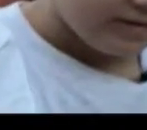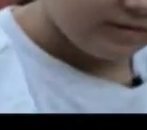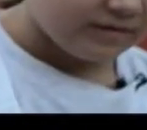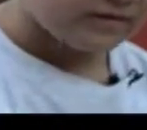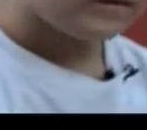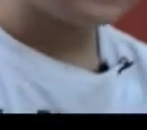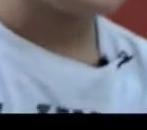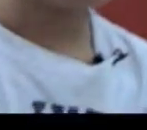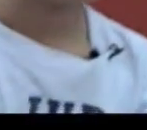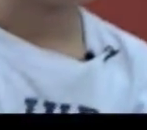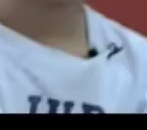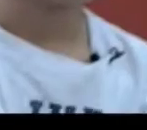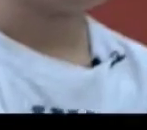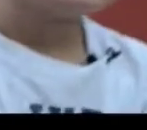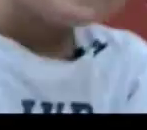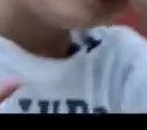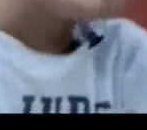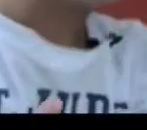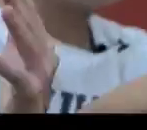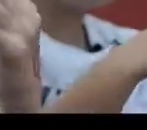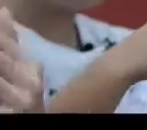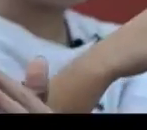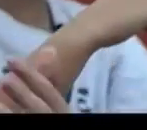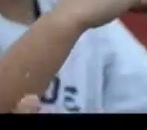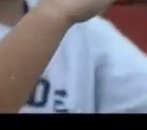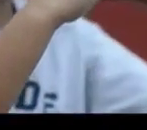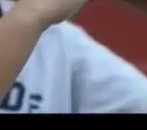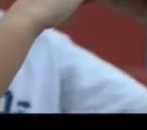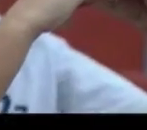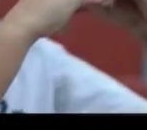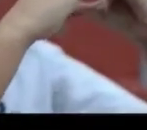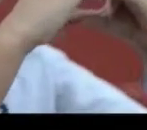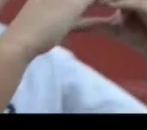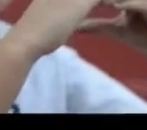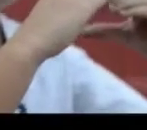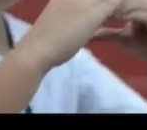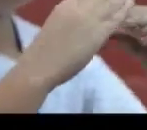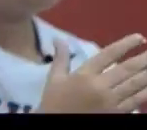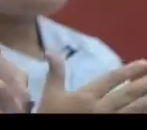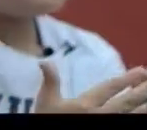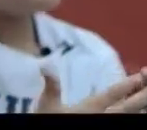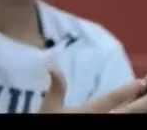Yo nací muy chiquitita. Nací con la cesta.